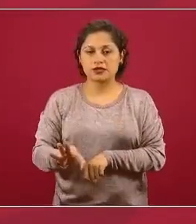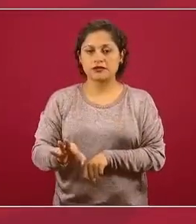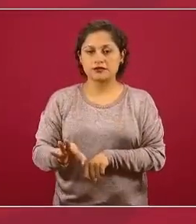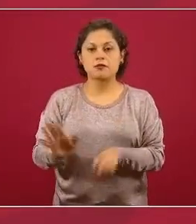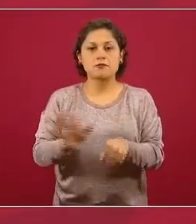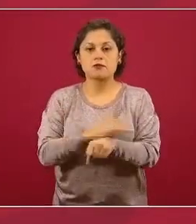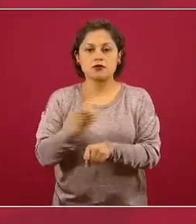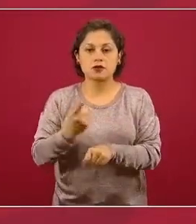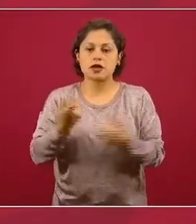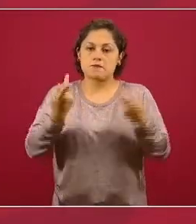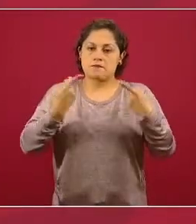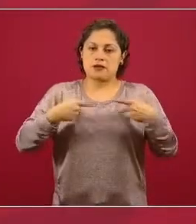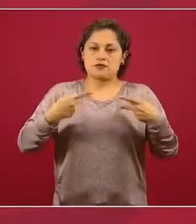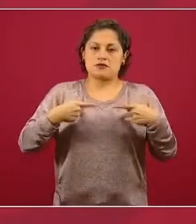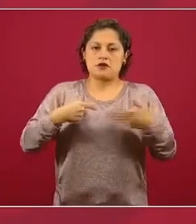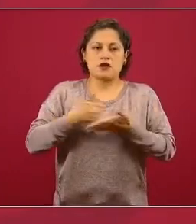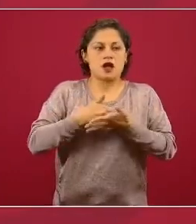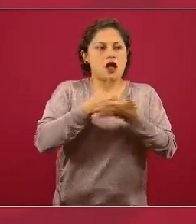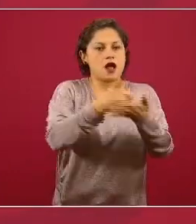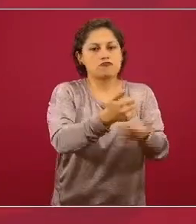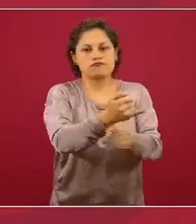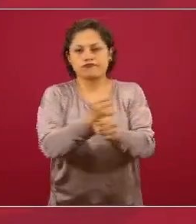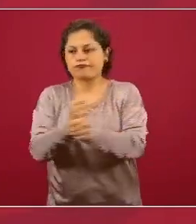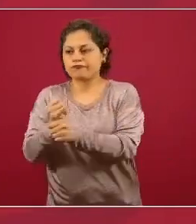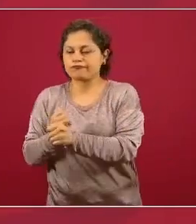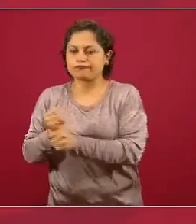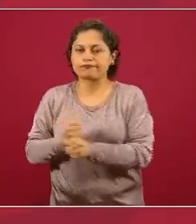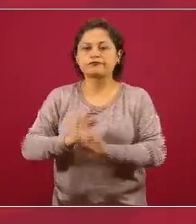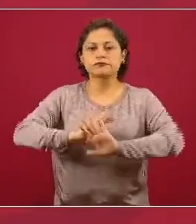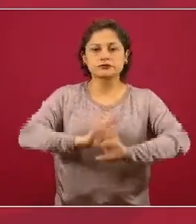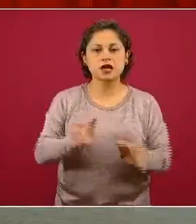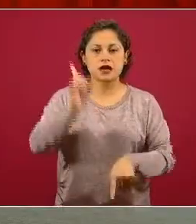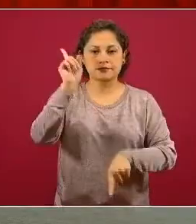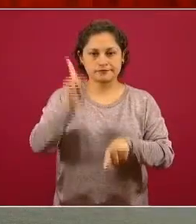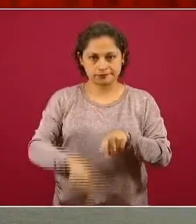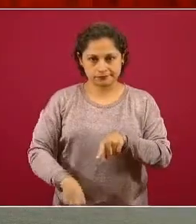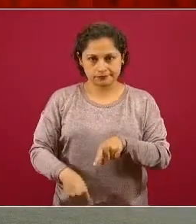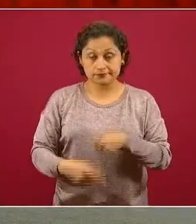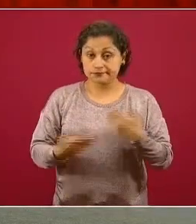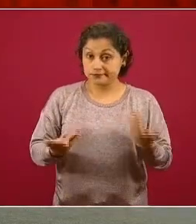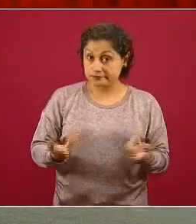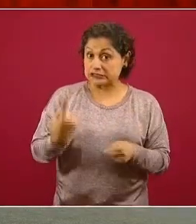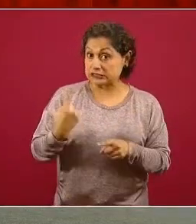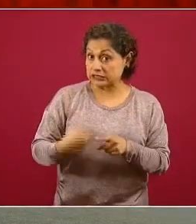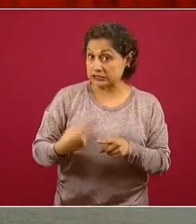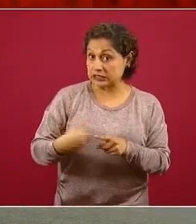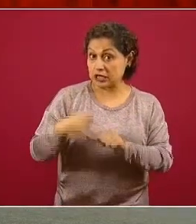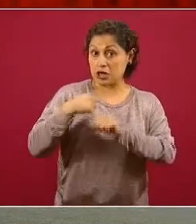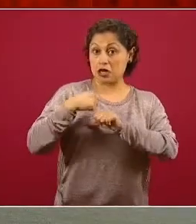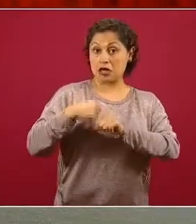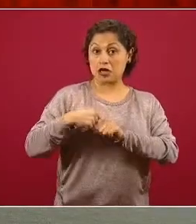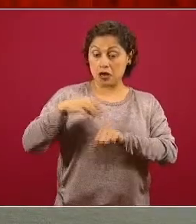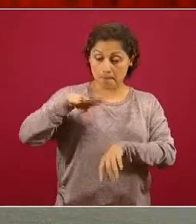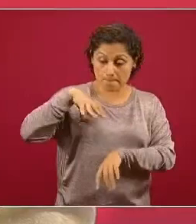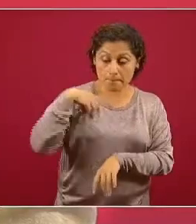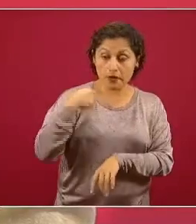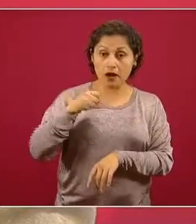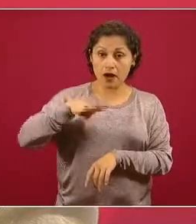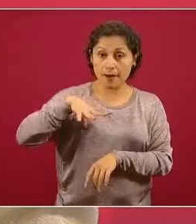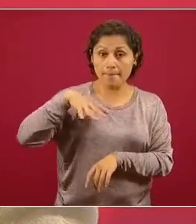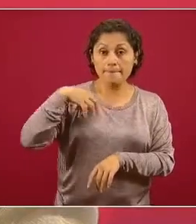Y justamente el esfuerzo y la unidad de propósito que se logró en el mundo